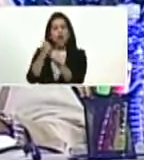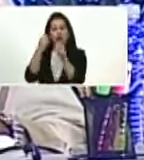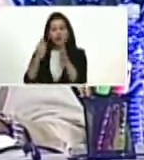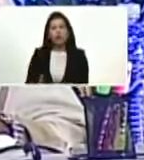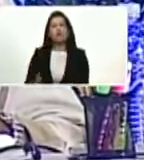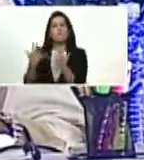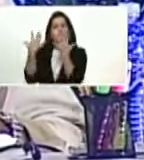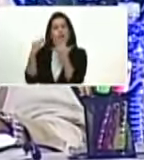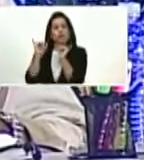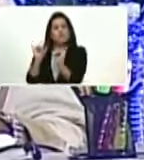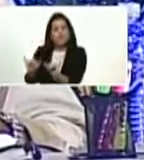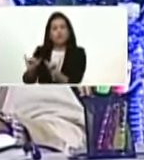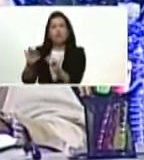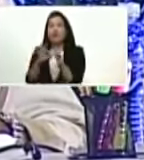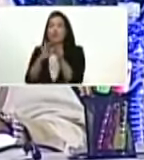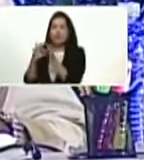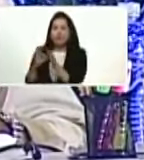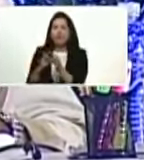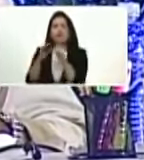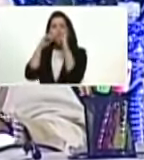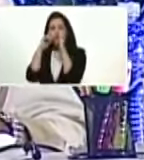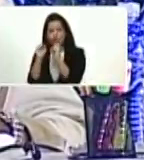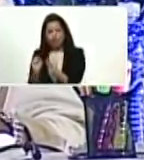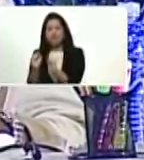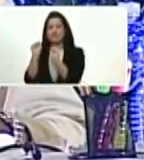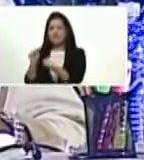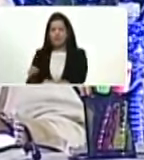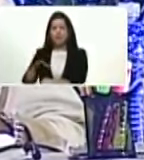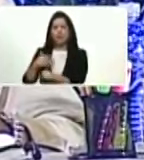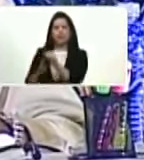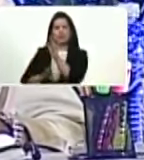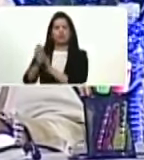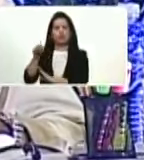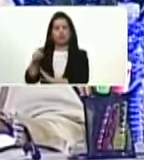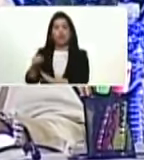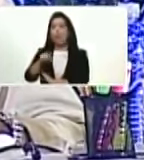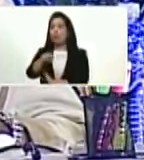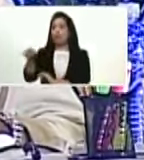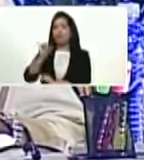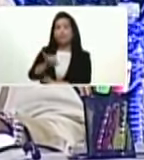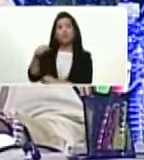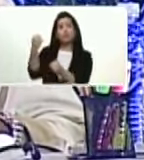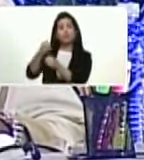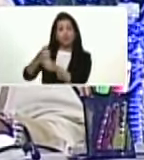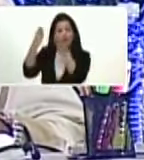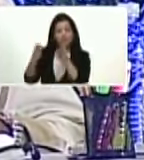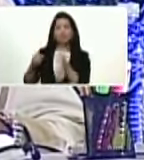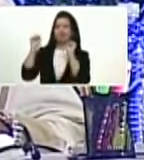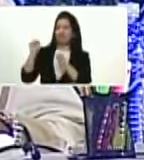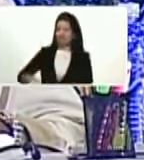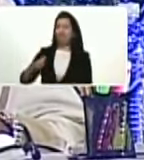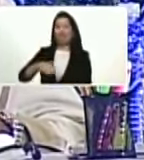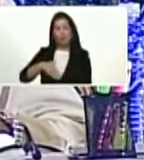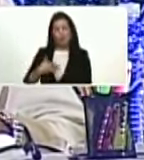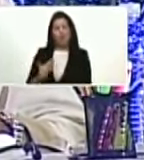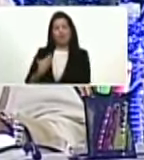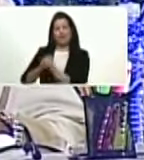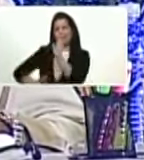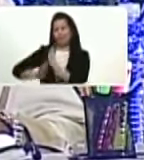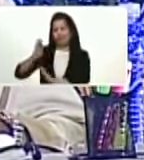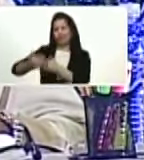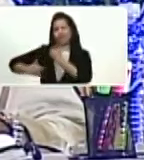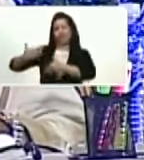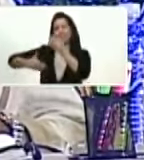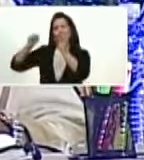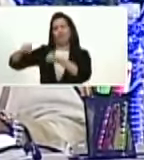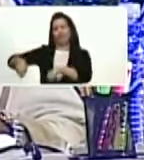unida, profesional, científica, trabajadora, puede producir más y mejor